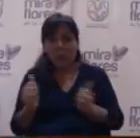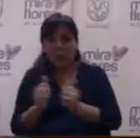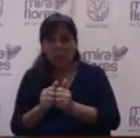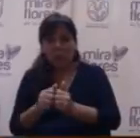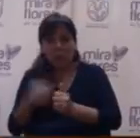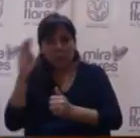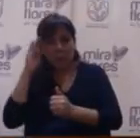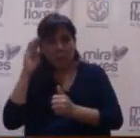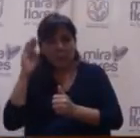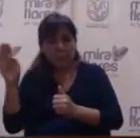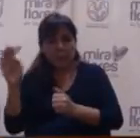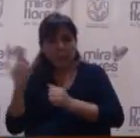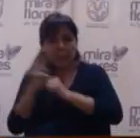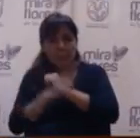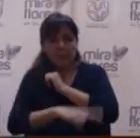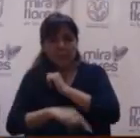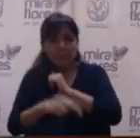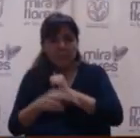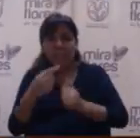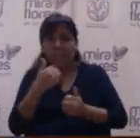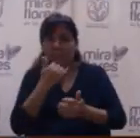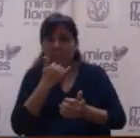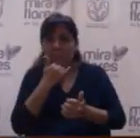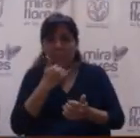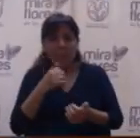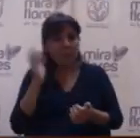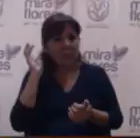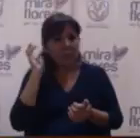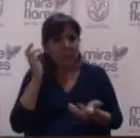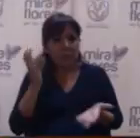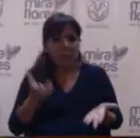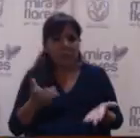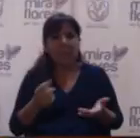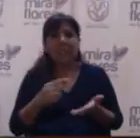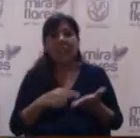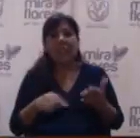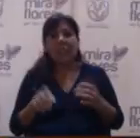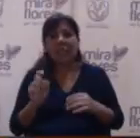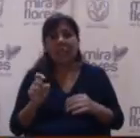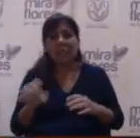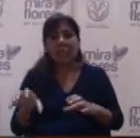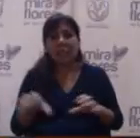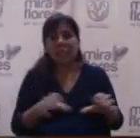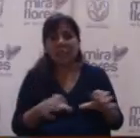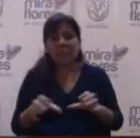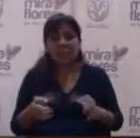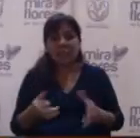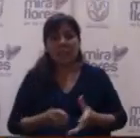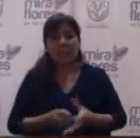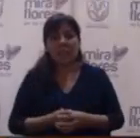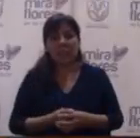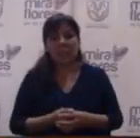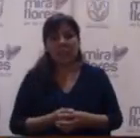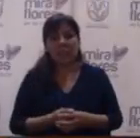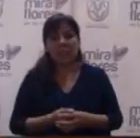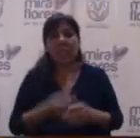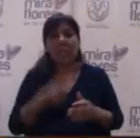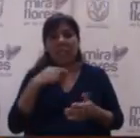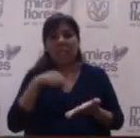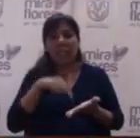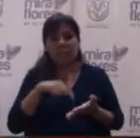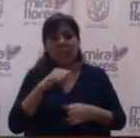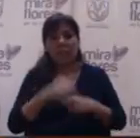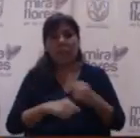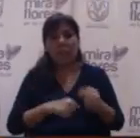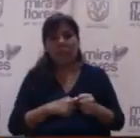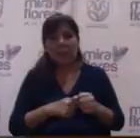Nacional qué es lo que está pasando en Miraflores y qué es lo que debemos de realizar y considerar en el plan. Este año,